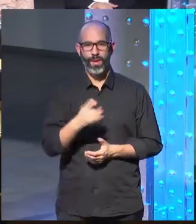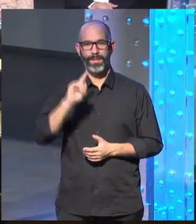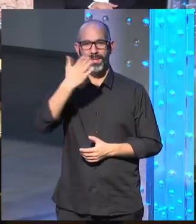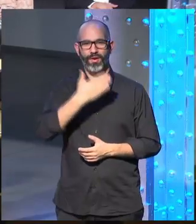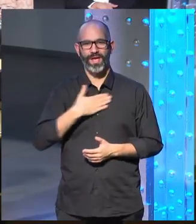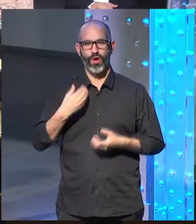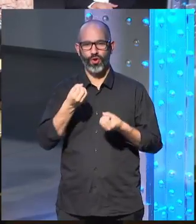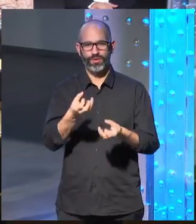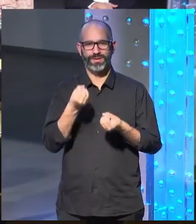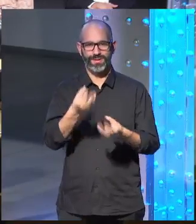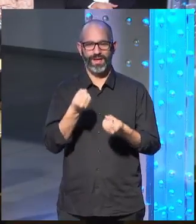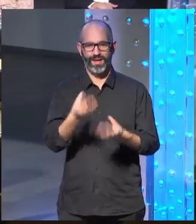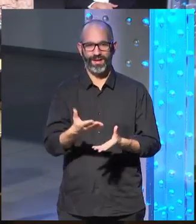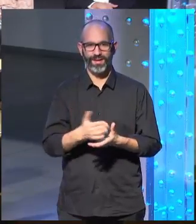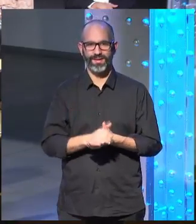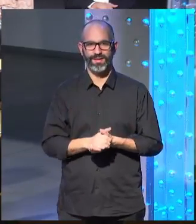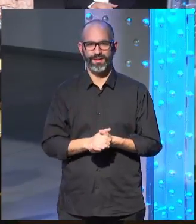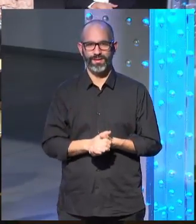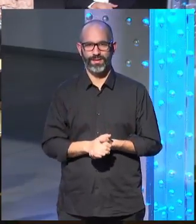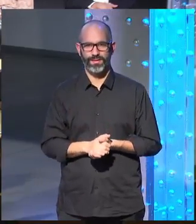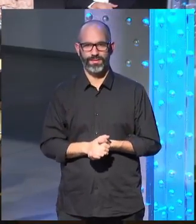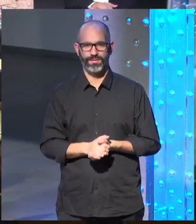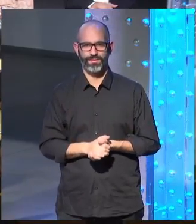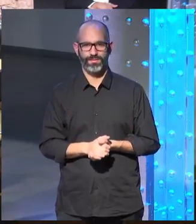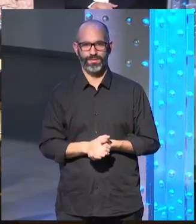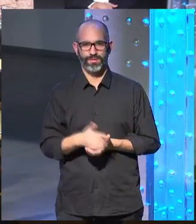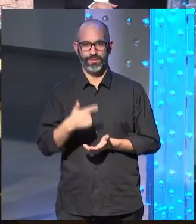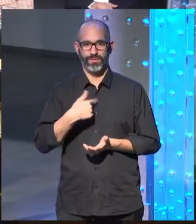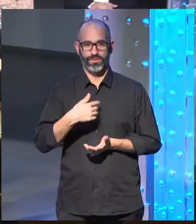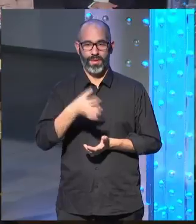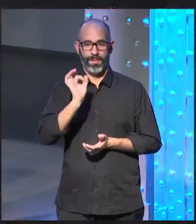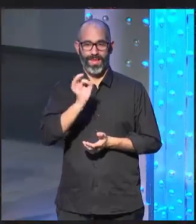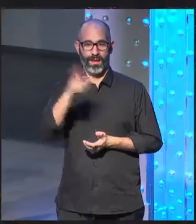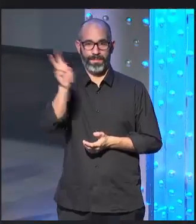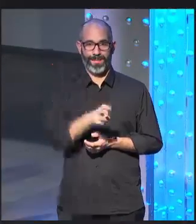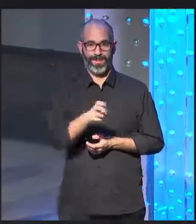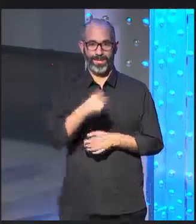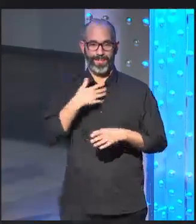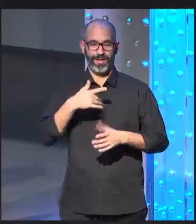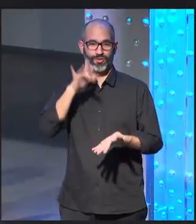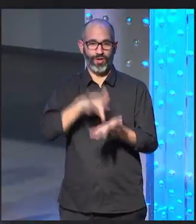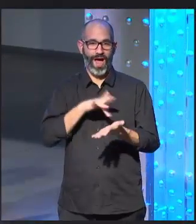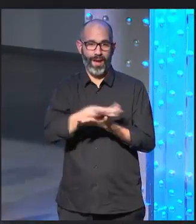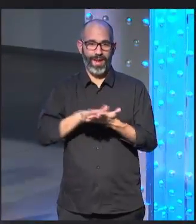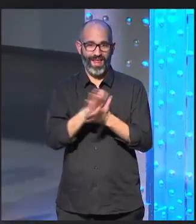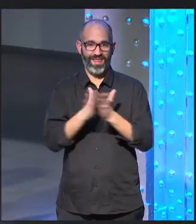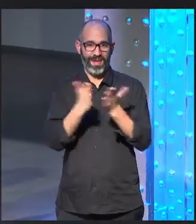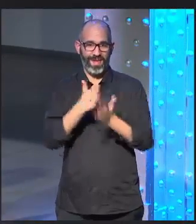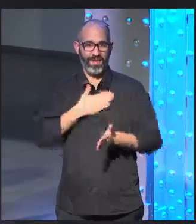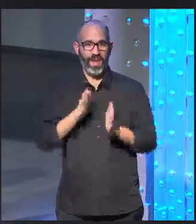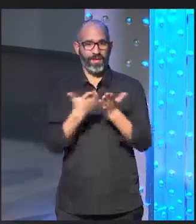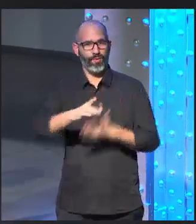quiero contar es... porque uno le da un poco pudor a venir a hablar de su libro, pero bueno, me toca hablar de mi libro, y el libro es muy, muy